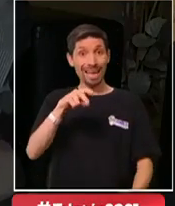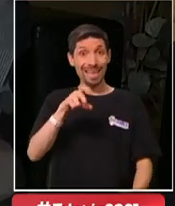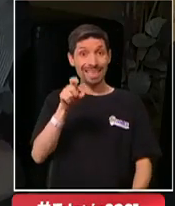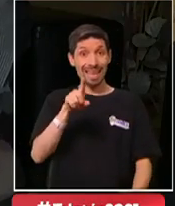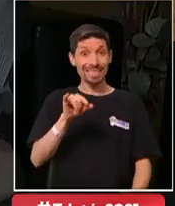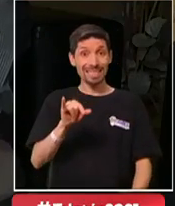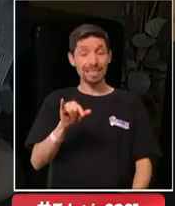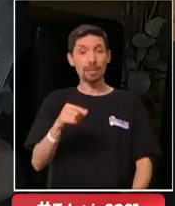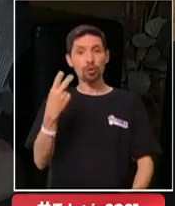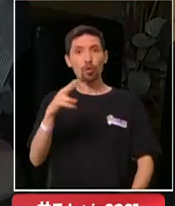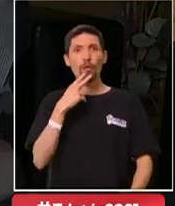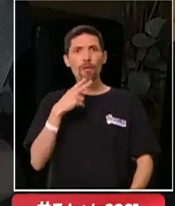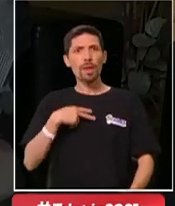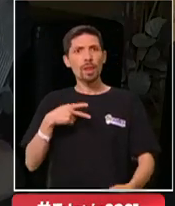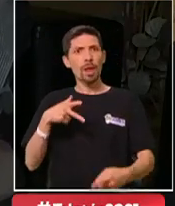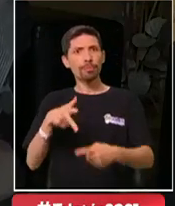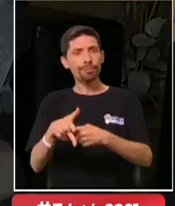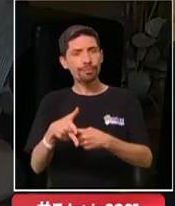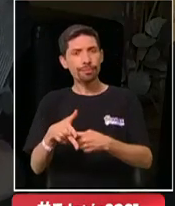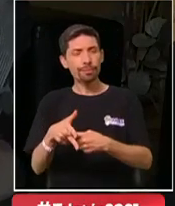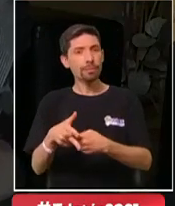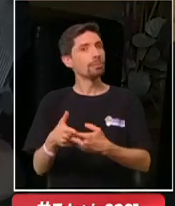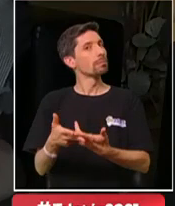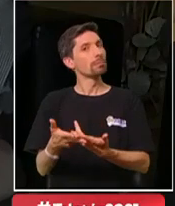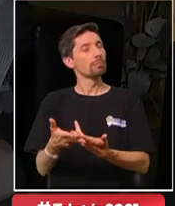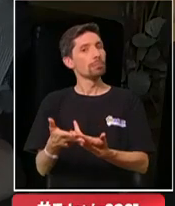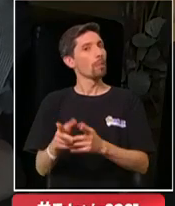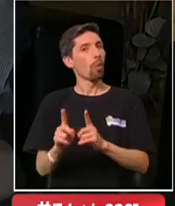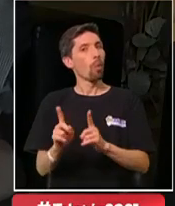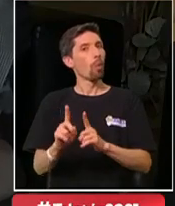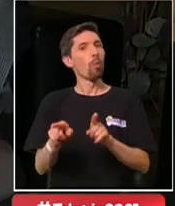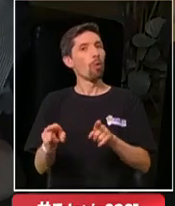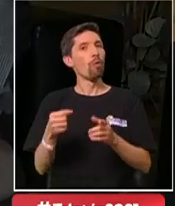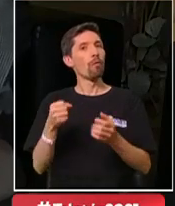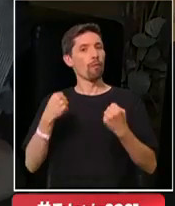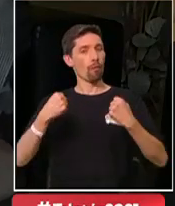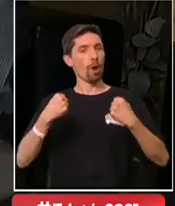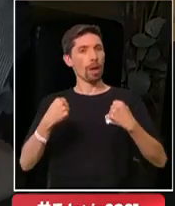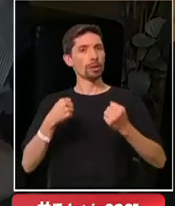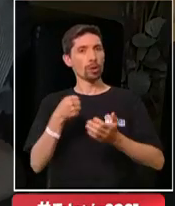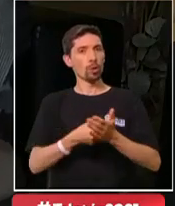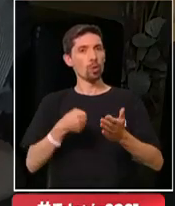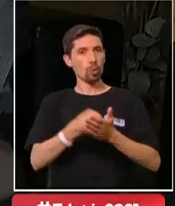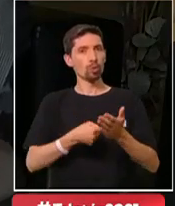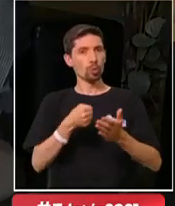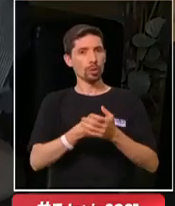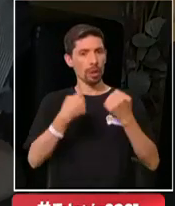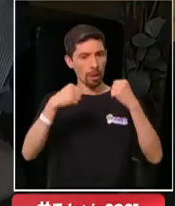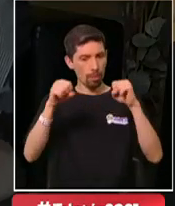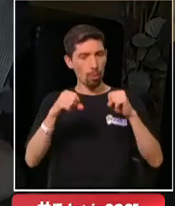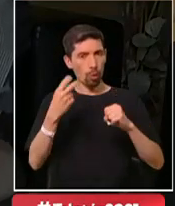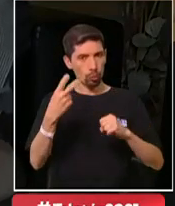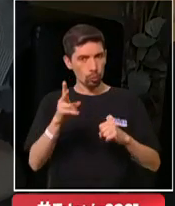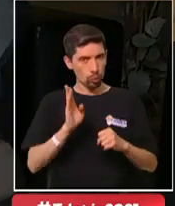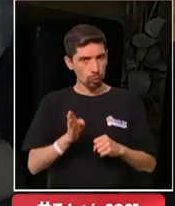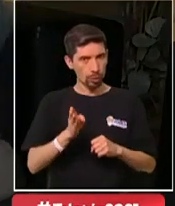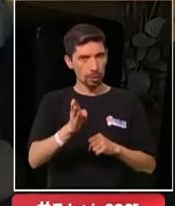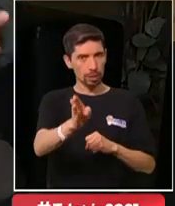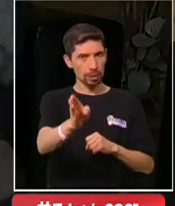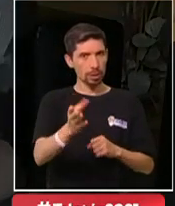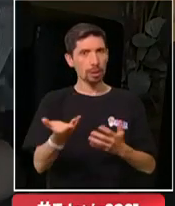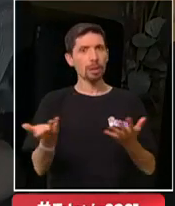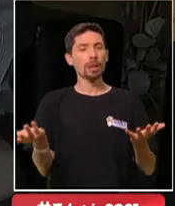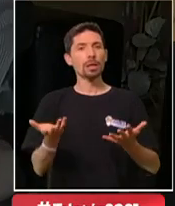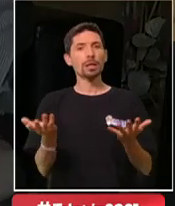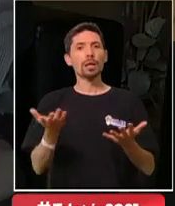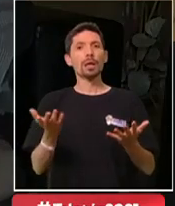haber truncado su vida, pero ahora ella está fuerte, está luchando, sigue practicando su deporte. Y invita a